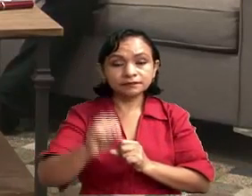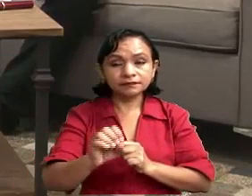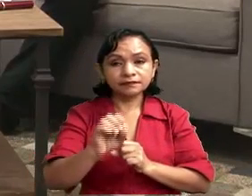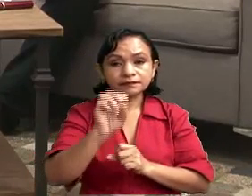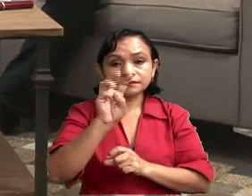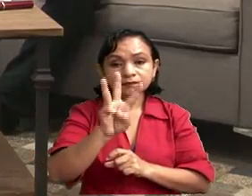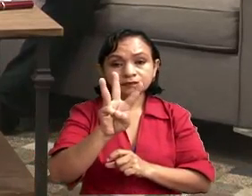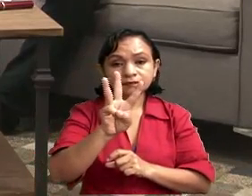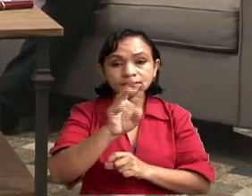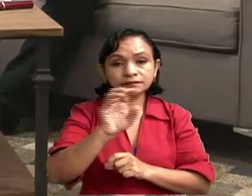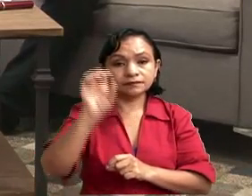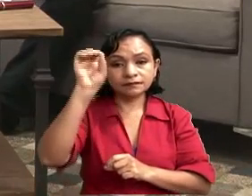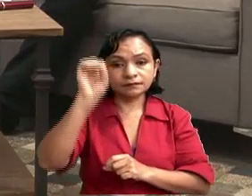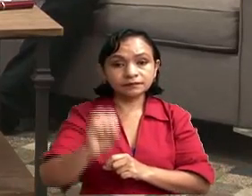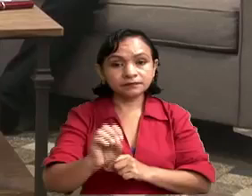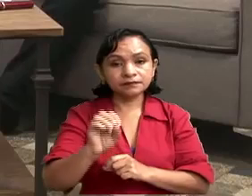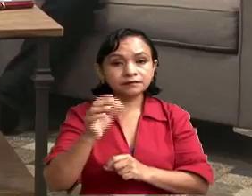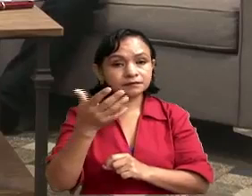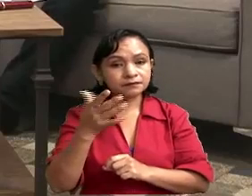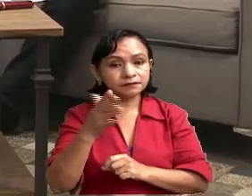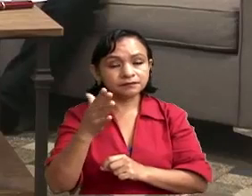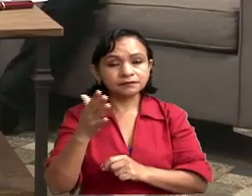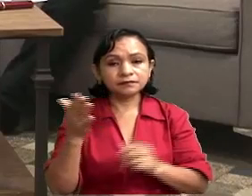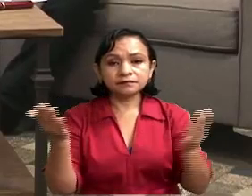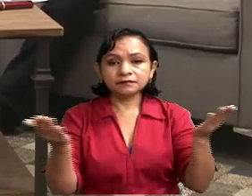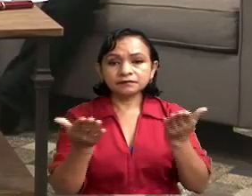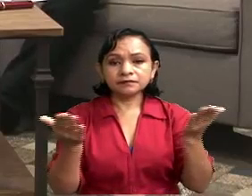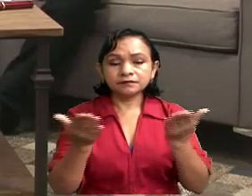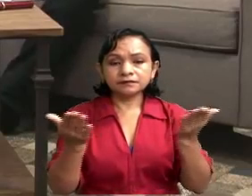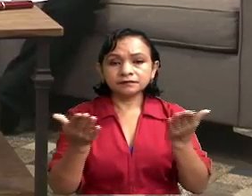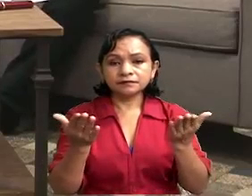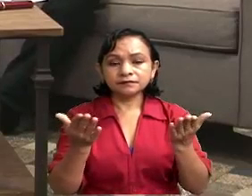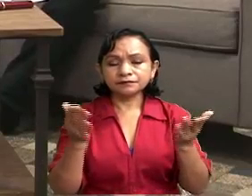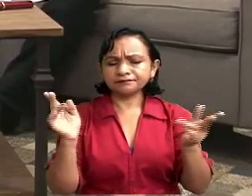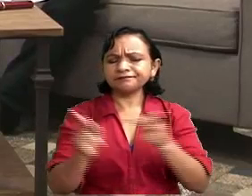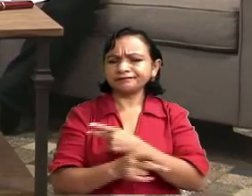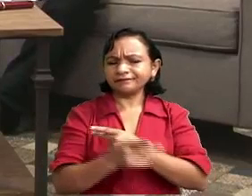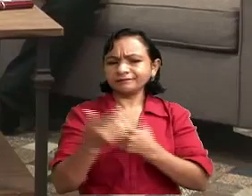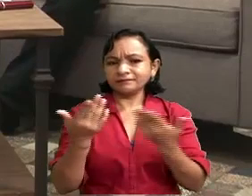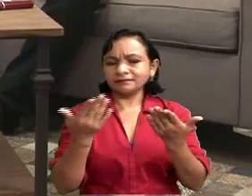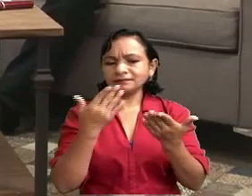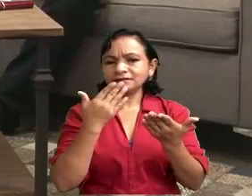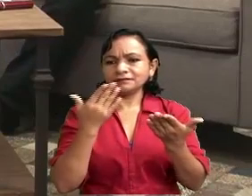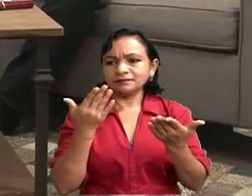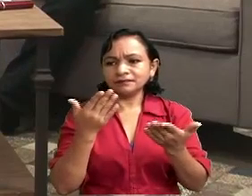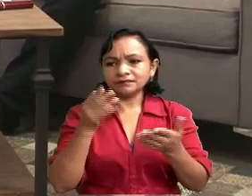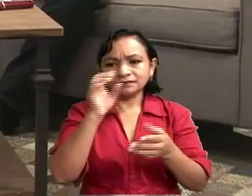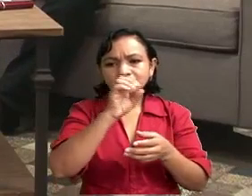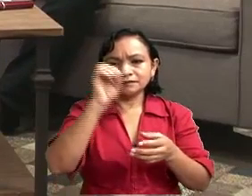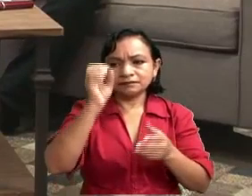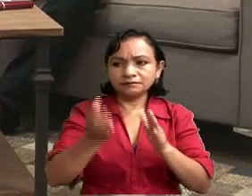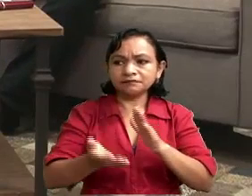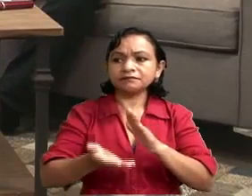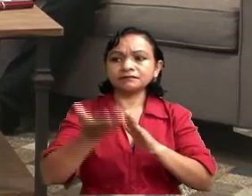del 3%. O sea, es prácticamente irrisorio, pues, el fenómeno inflacionario que